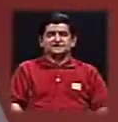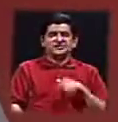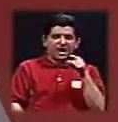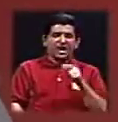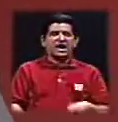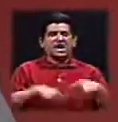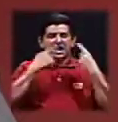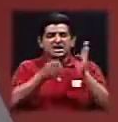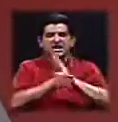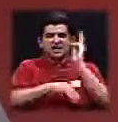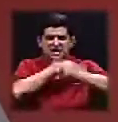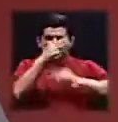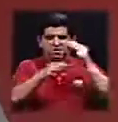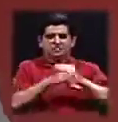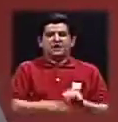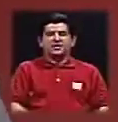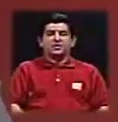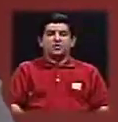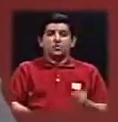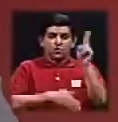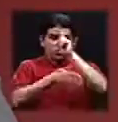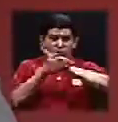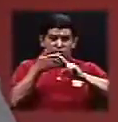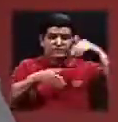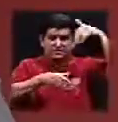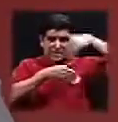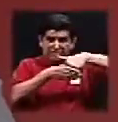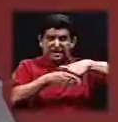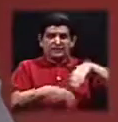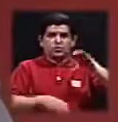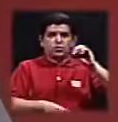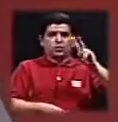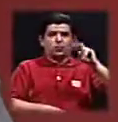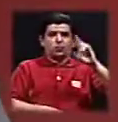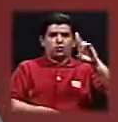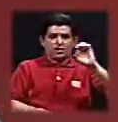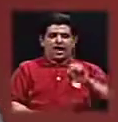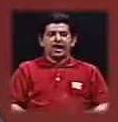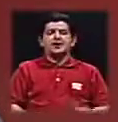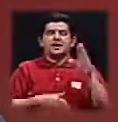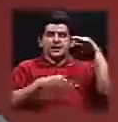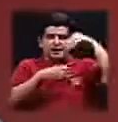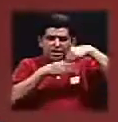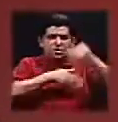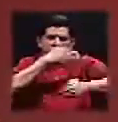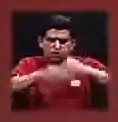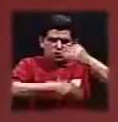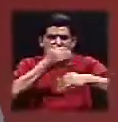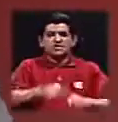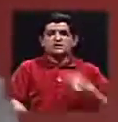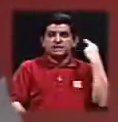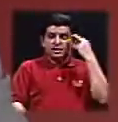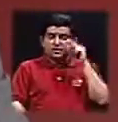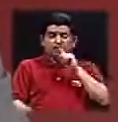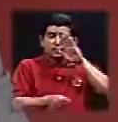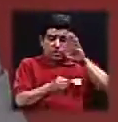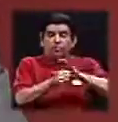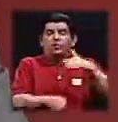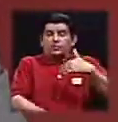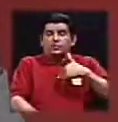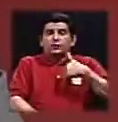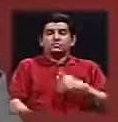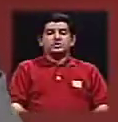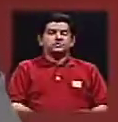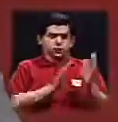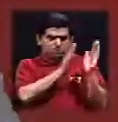Mundial. Las universidades del CONARE prácticamente han visto involucradas en este proceso, dado que las compromete, y